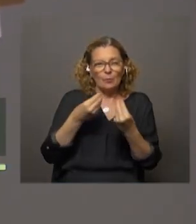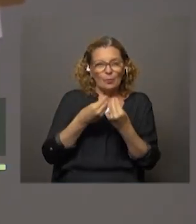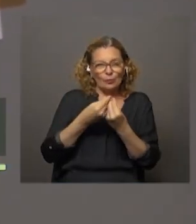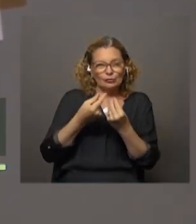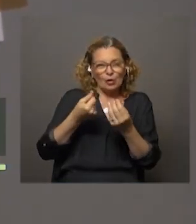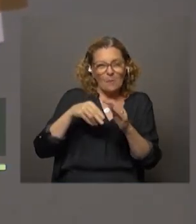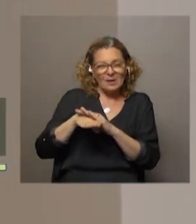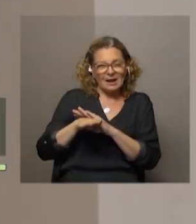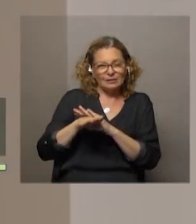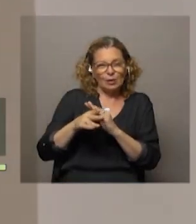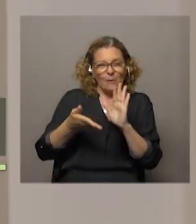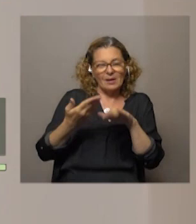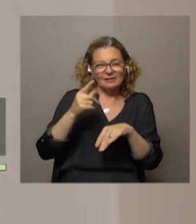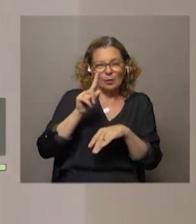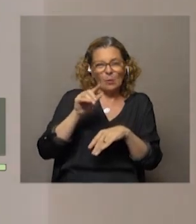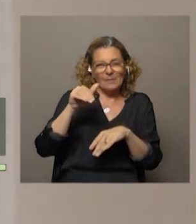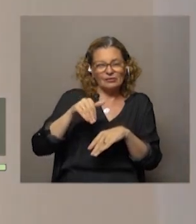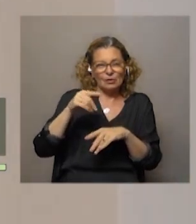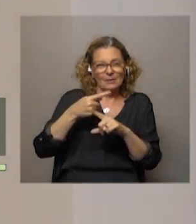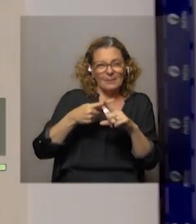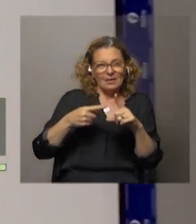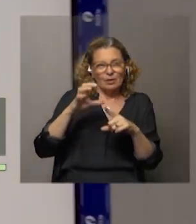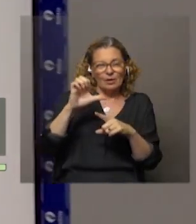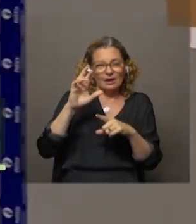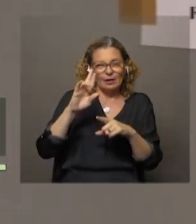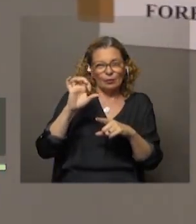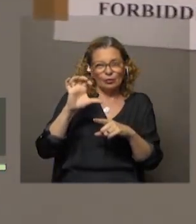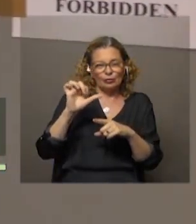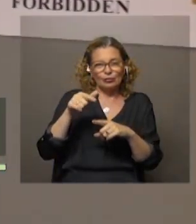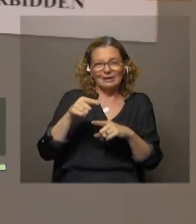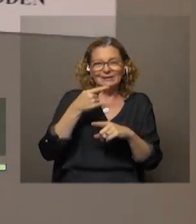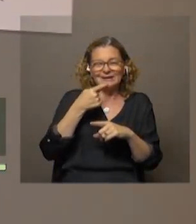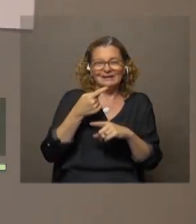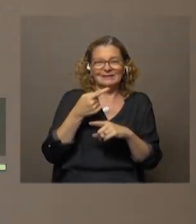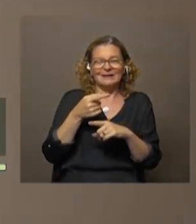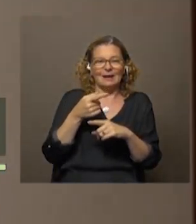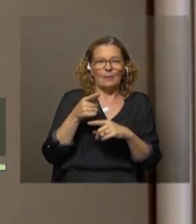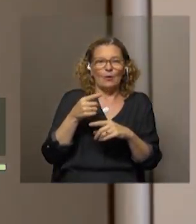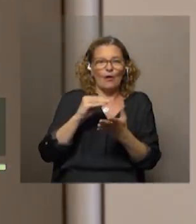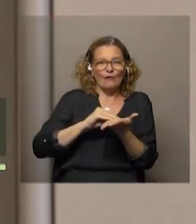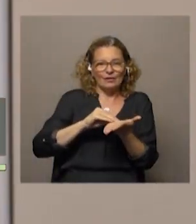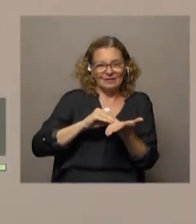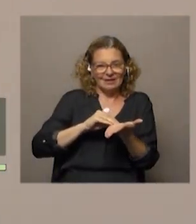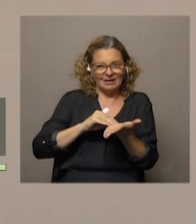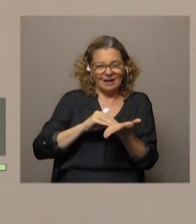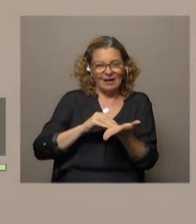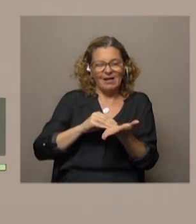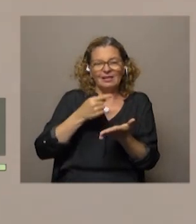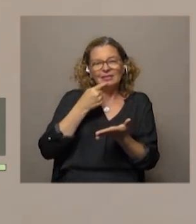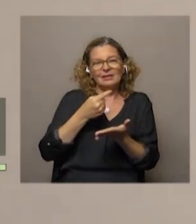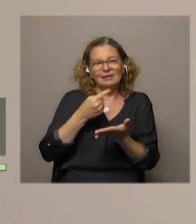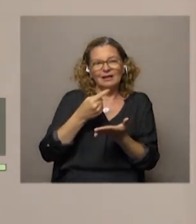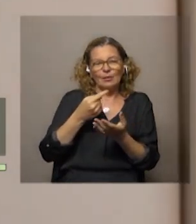en efectivo con más de un millón y medio de euros el parlamento europeo ha presentado iniciativa propia las oficinas de estrasburgo de las personas